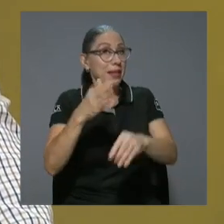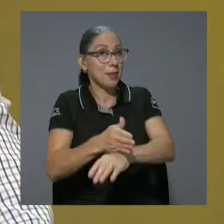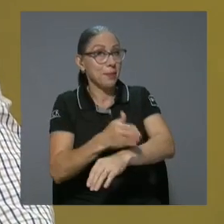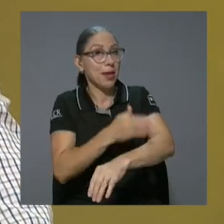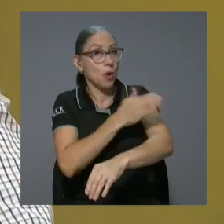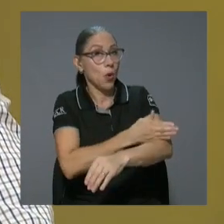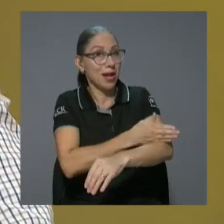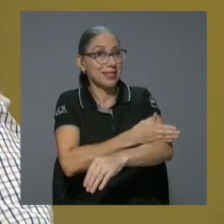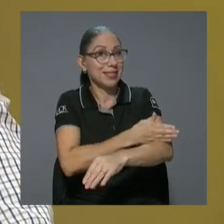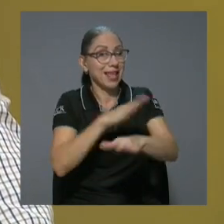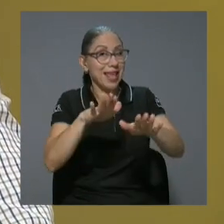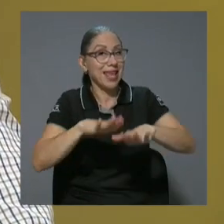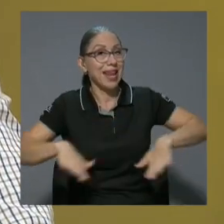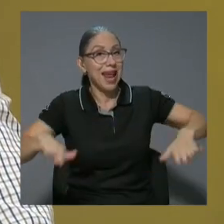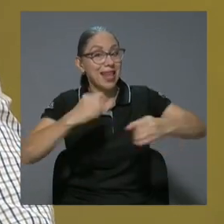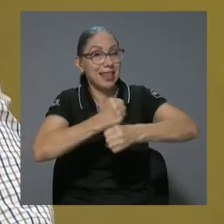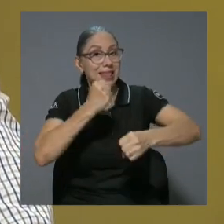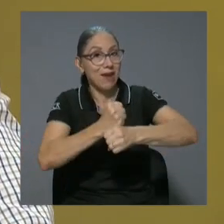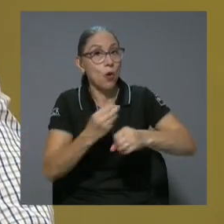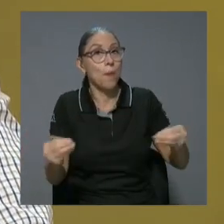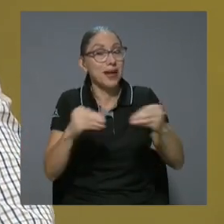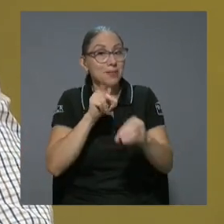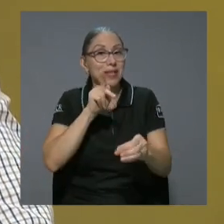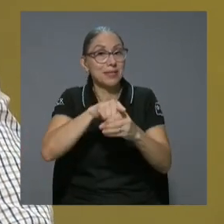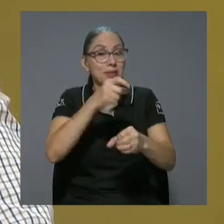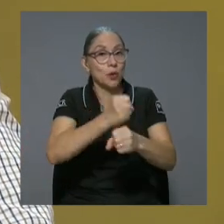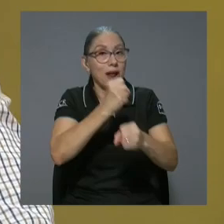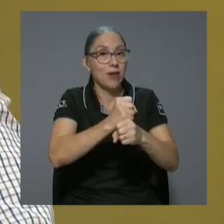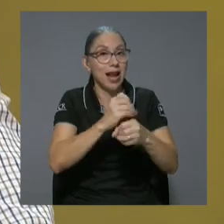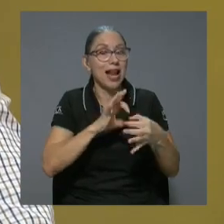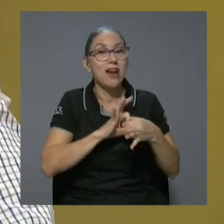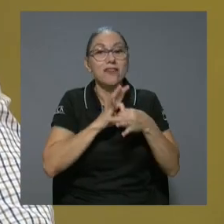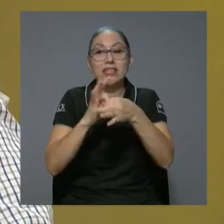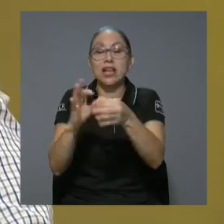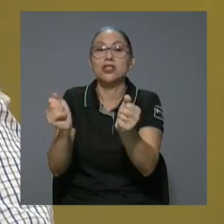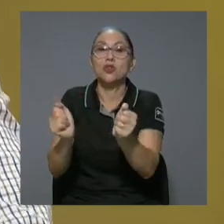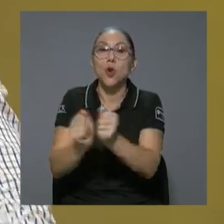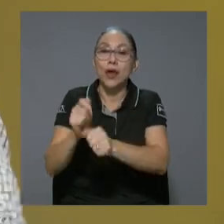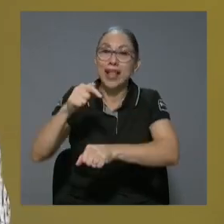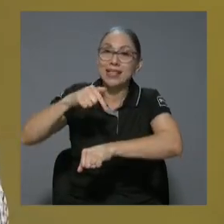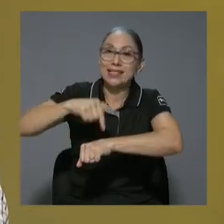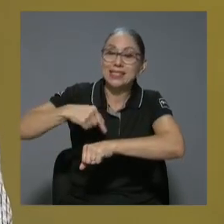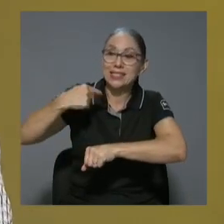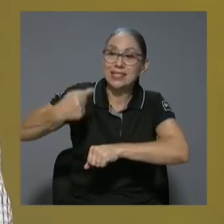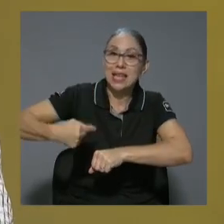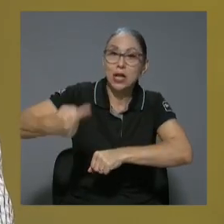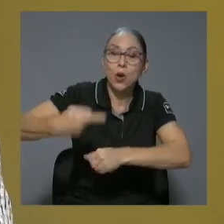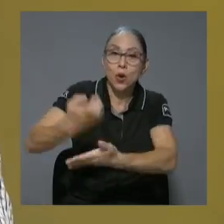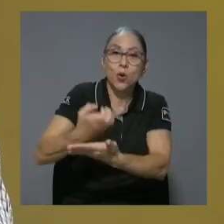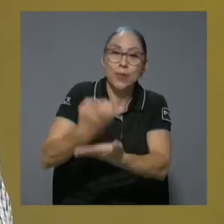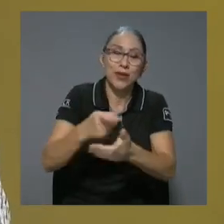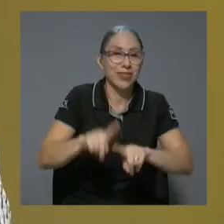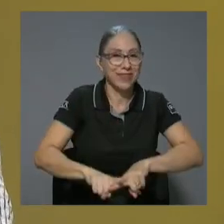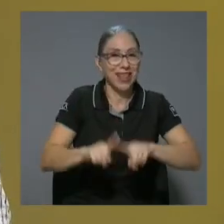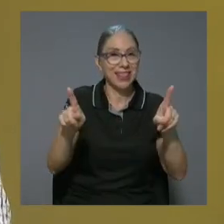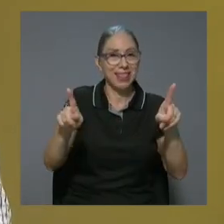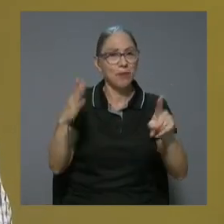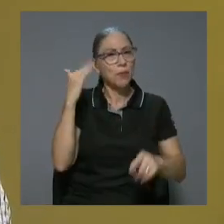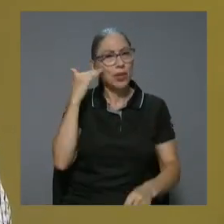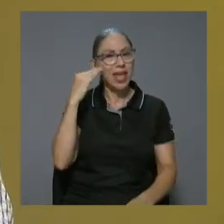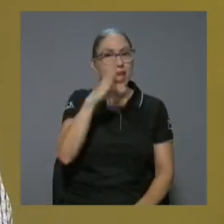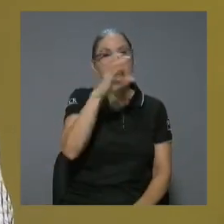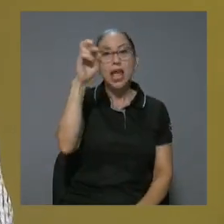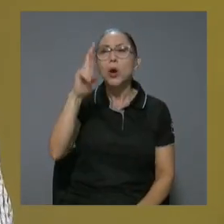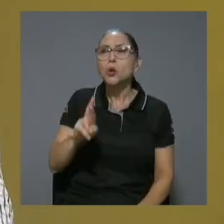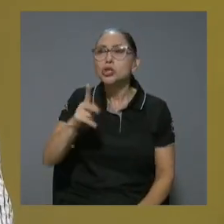ocupación y más participación laboral relacionadas con el ciclo económico van a ser diferentes. ¿A qué me refiero? Por ejemplo, en Costa Rica tenemos mucho la